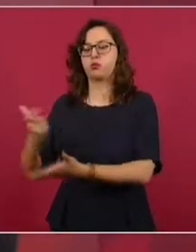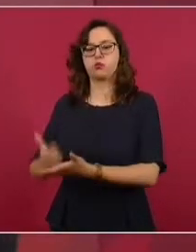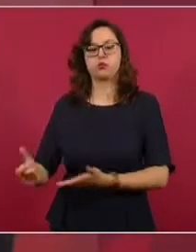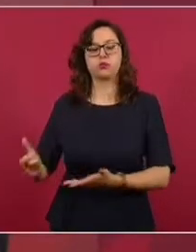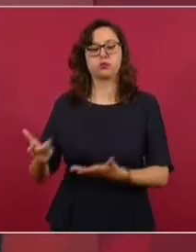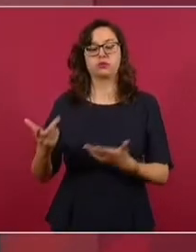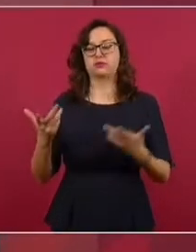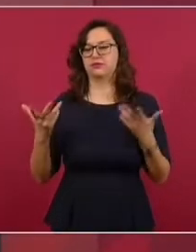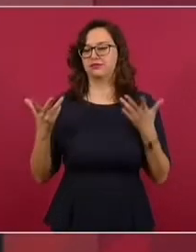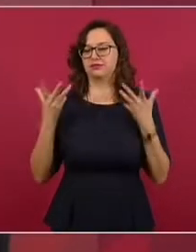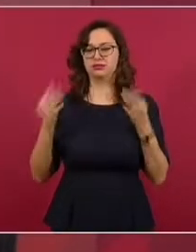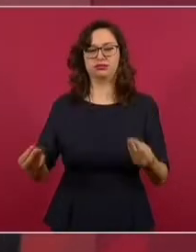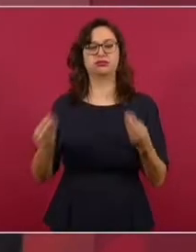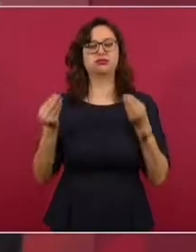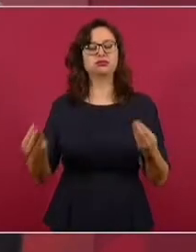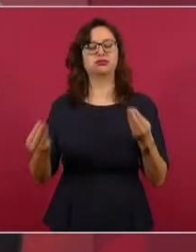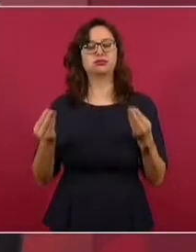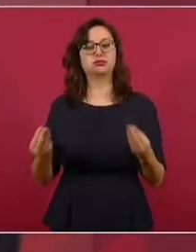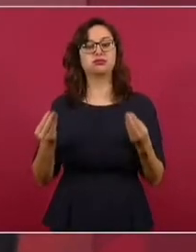Hay hasta